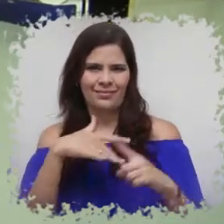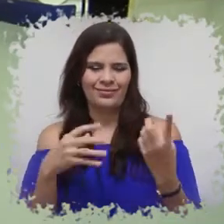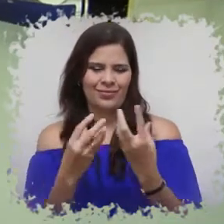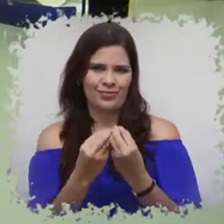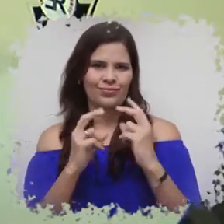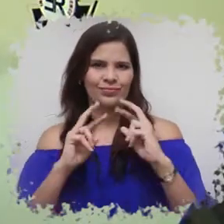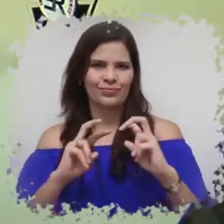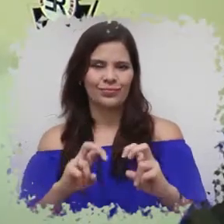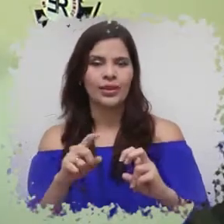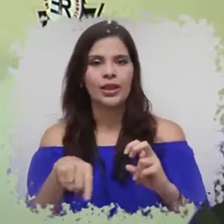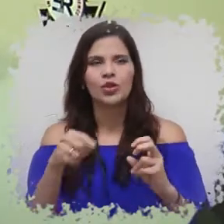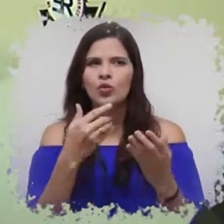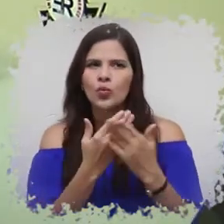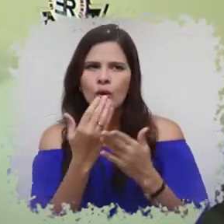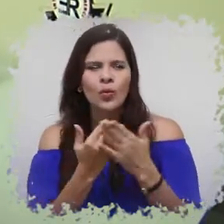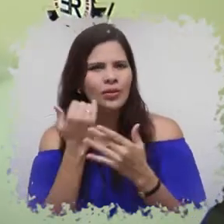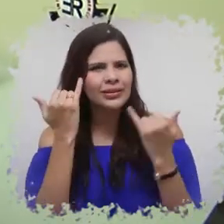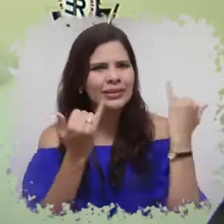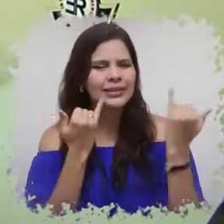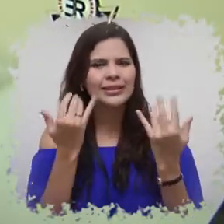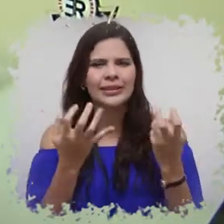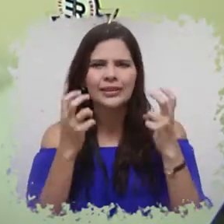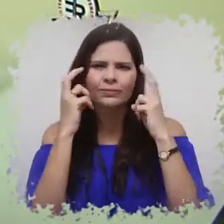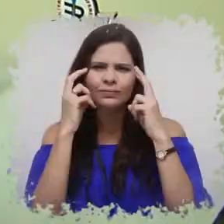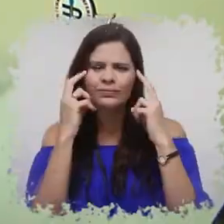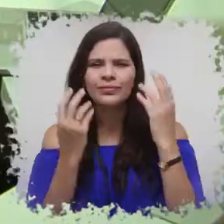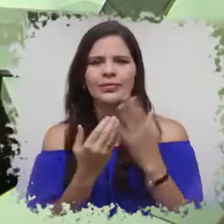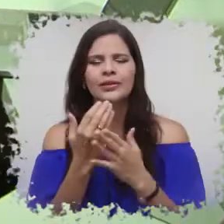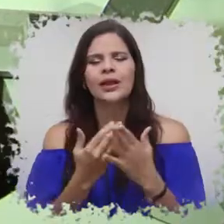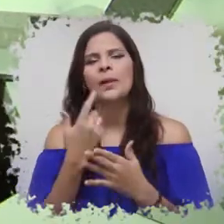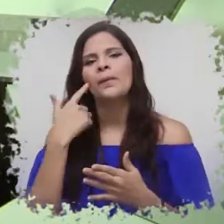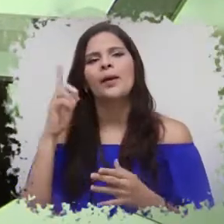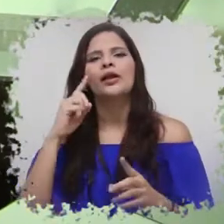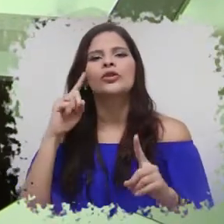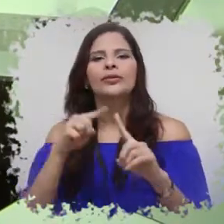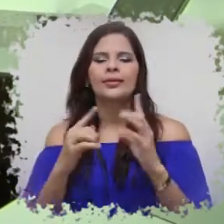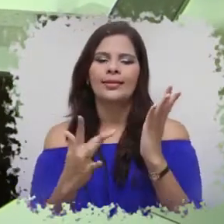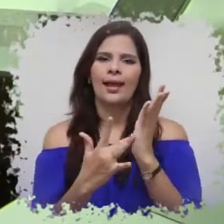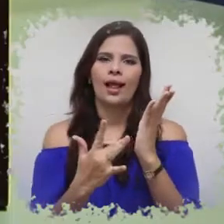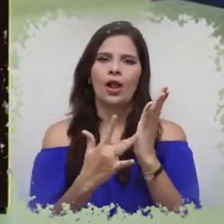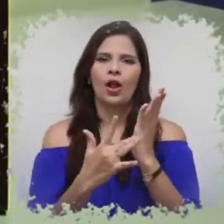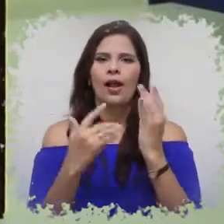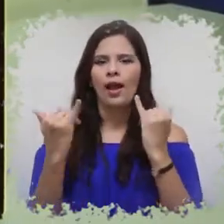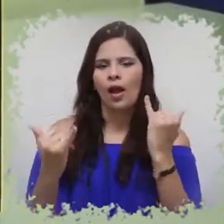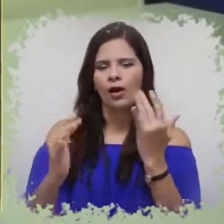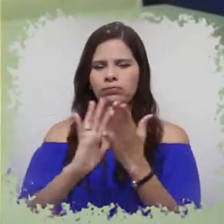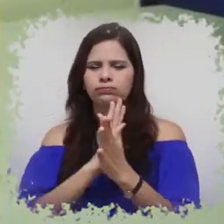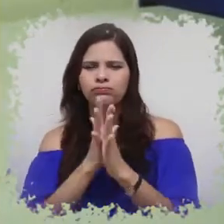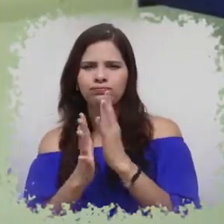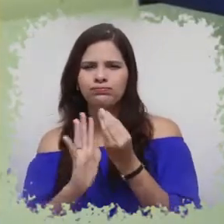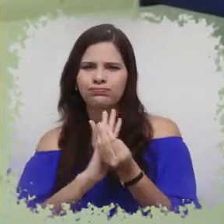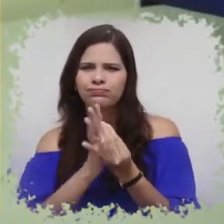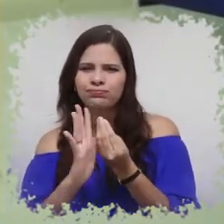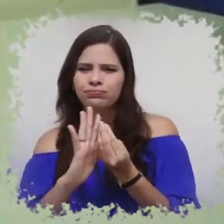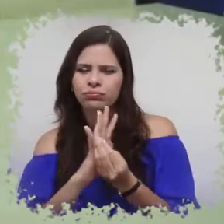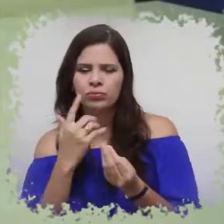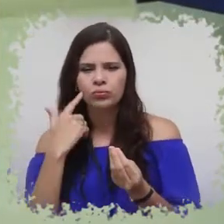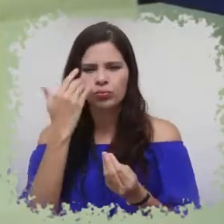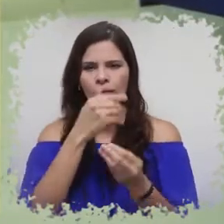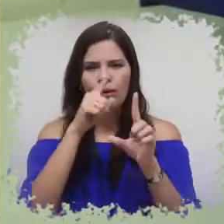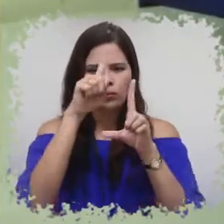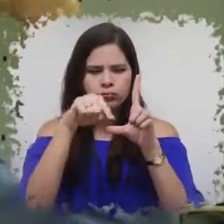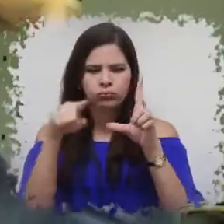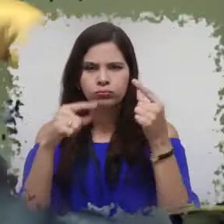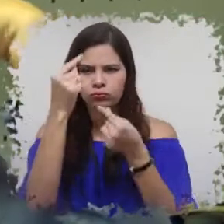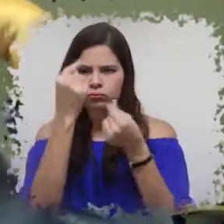en Modelación de Sistemas Ambientales trabaja en el ámbito de la generación de nuevo conocimiento, apoyado en las actuales tendencias de las tecnologías de manejo